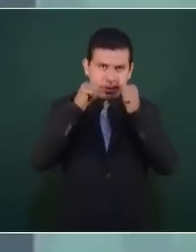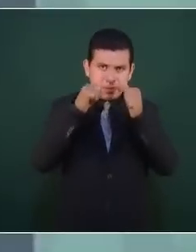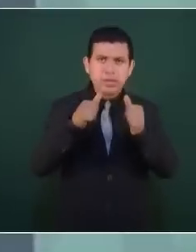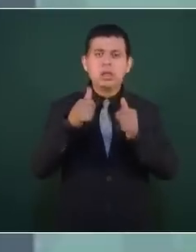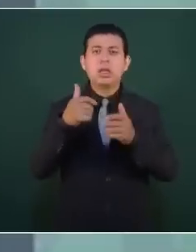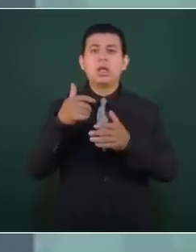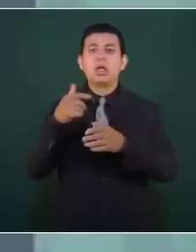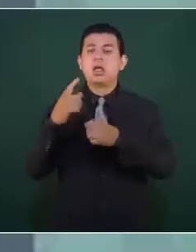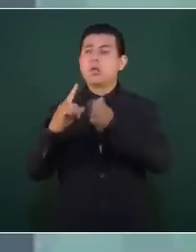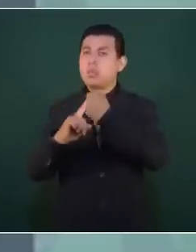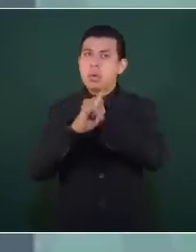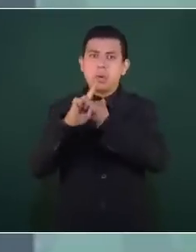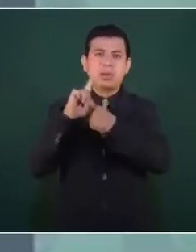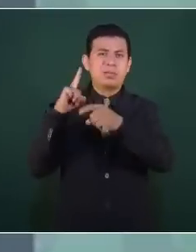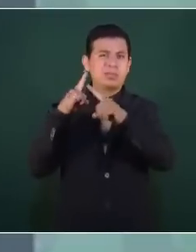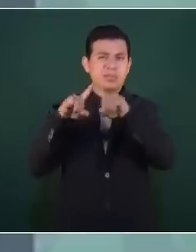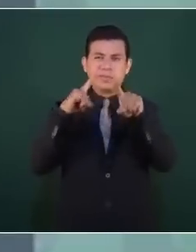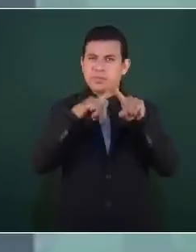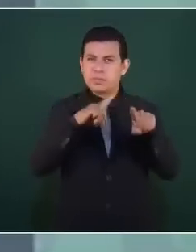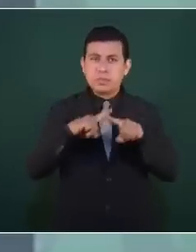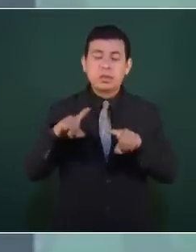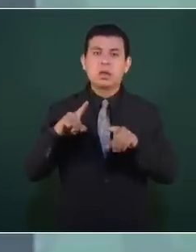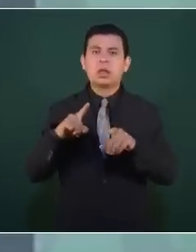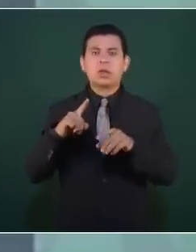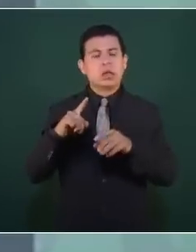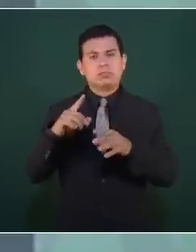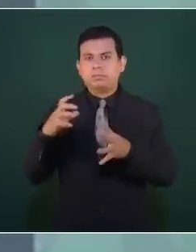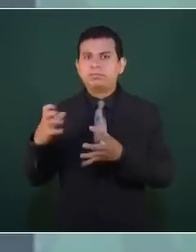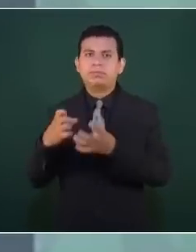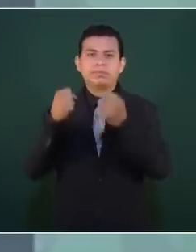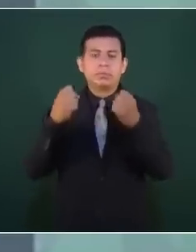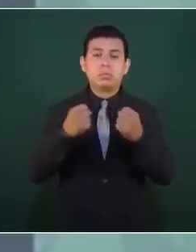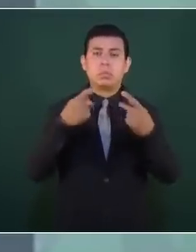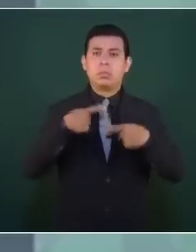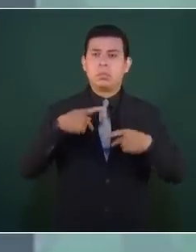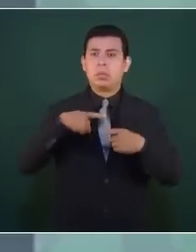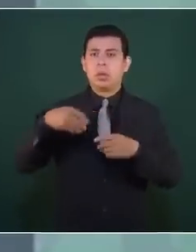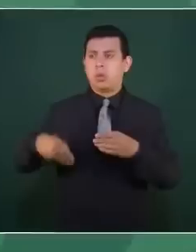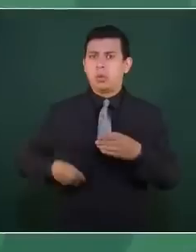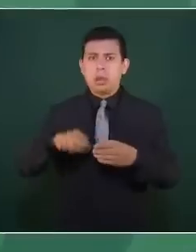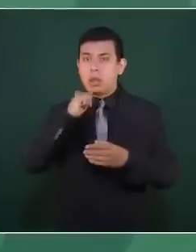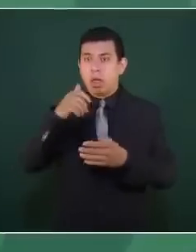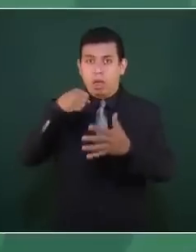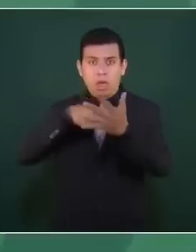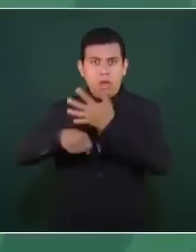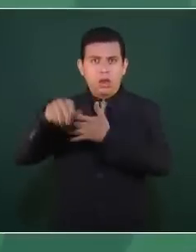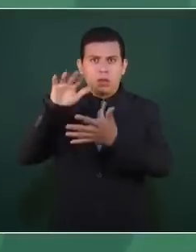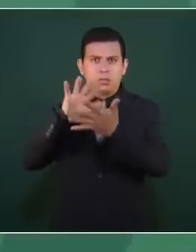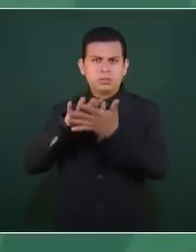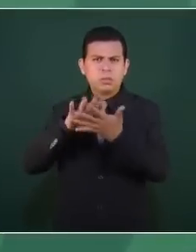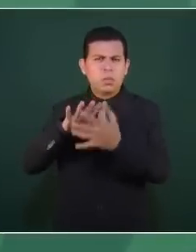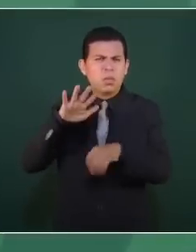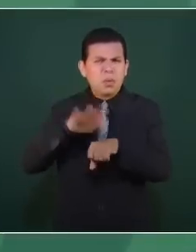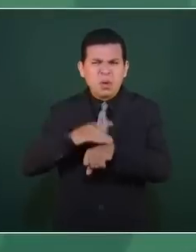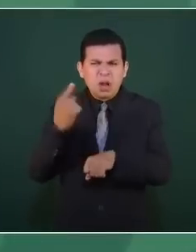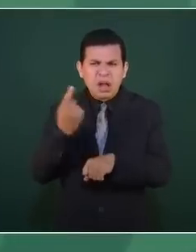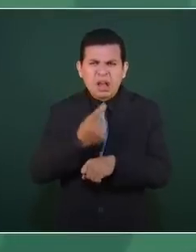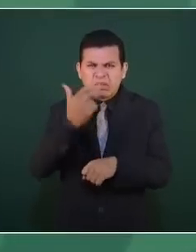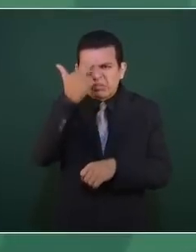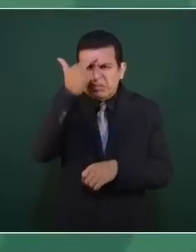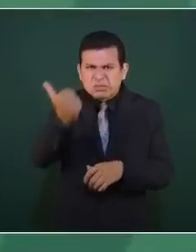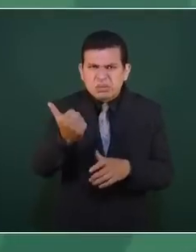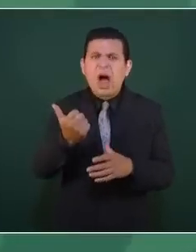buscando que se liberen a personas que injustamente están detenidas